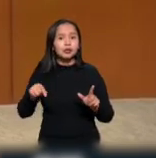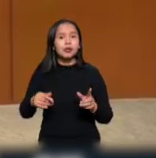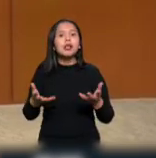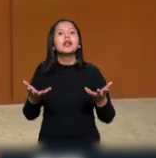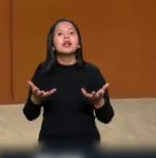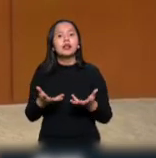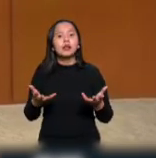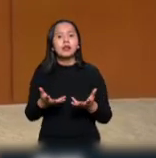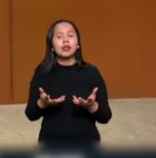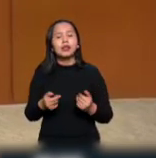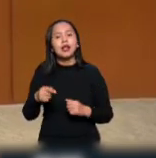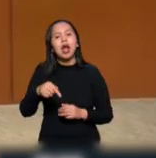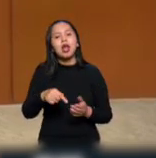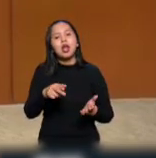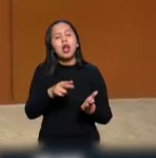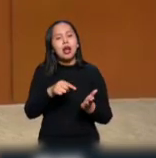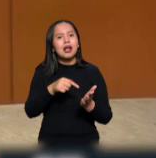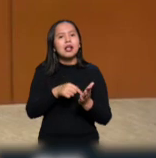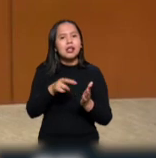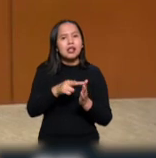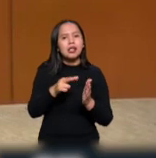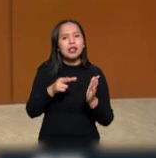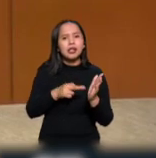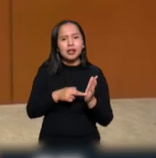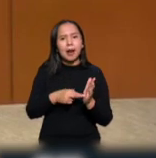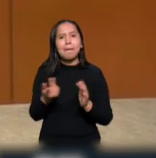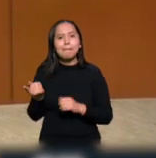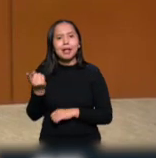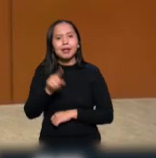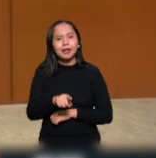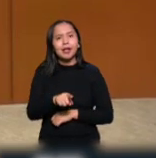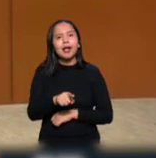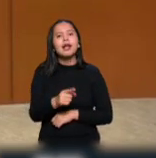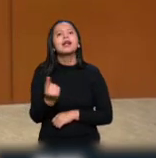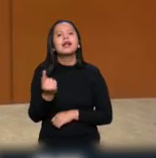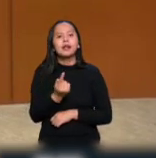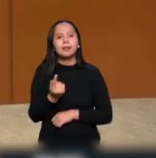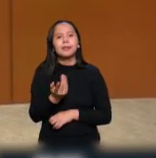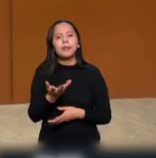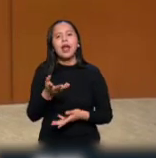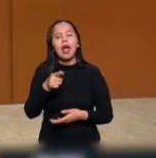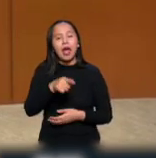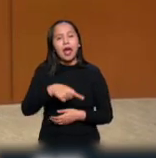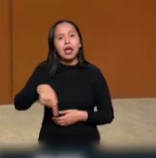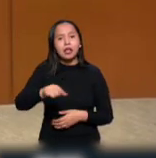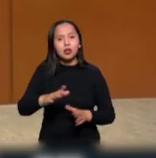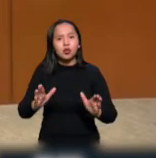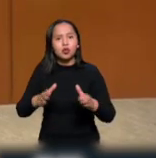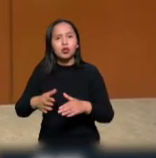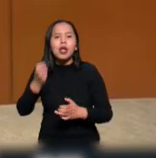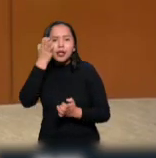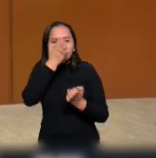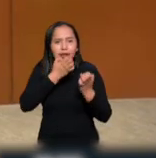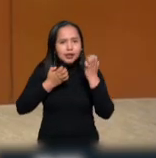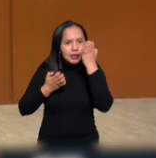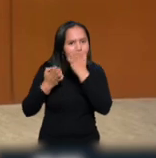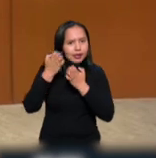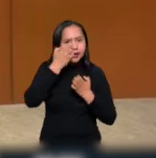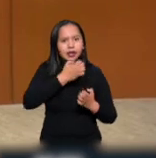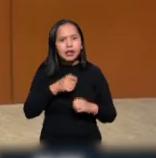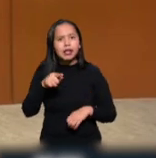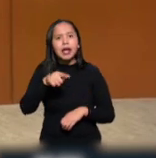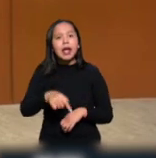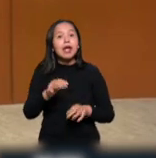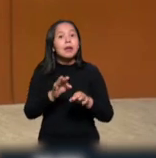norma constitucional que le ordena integrar el Comité de Evaluación, un órgano de